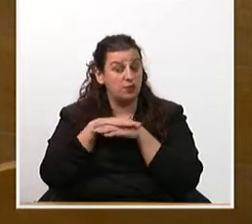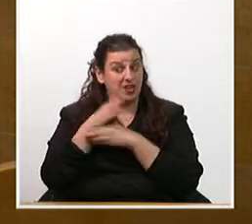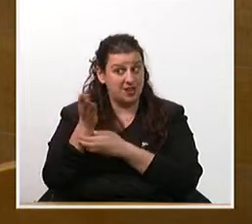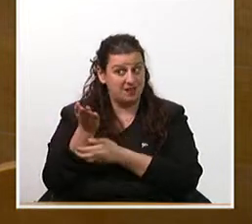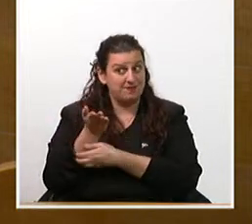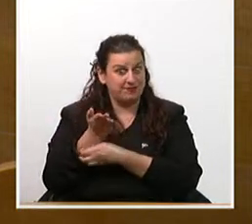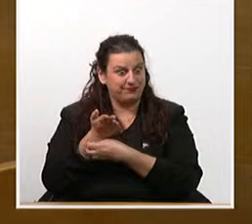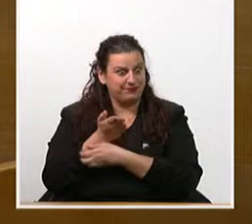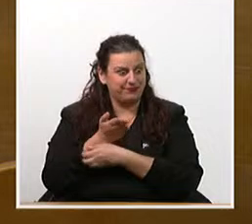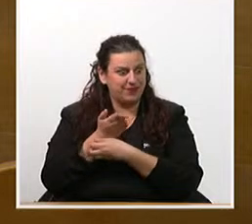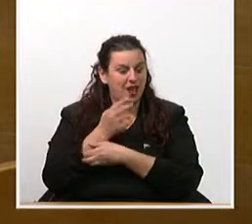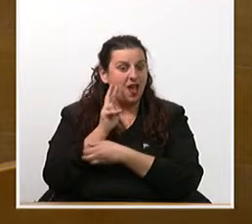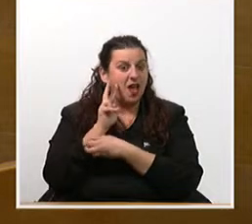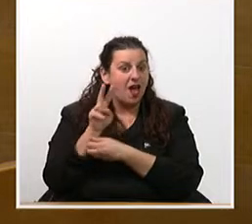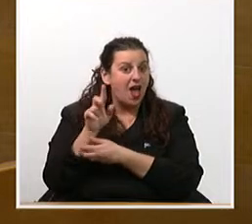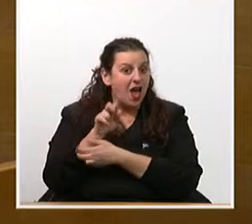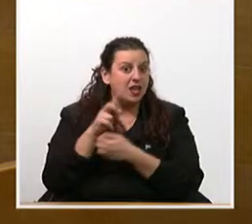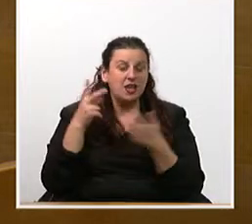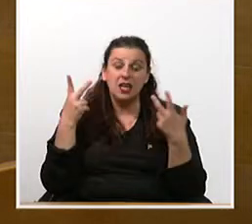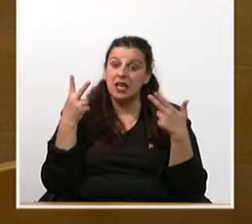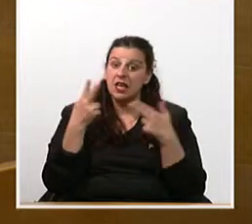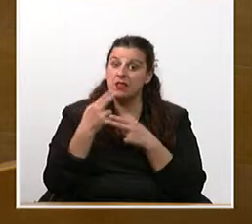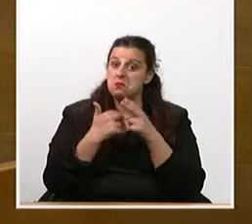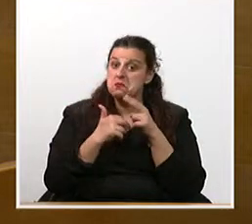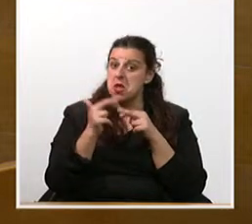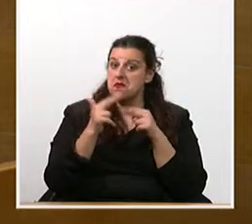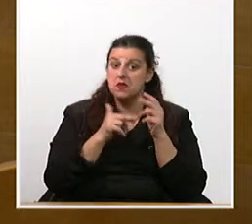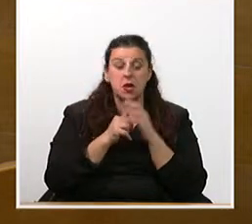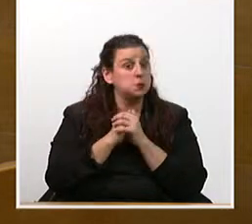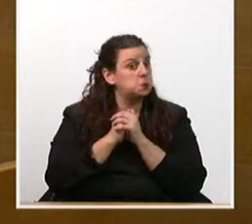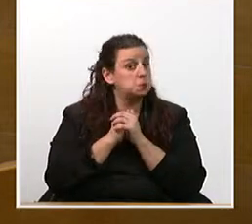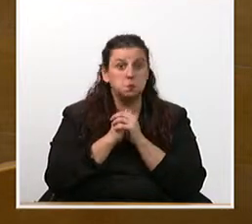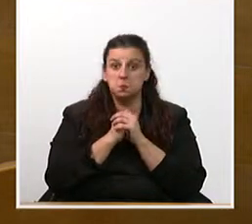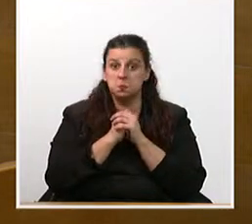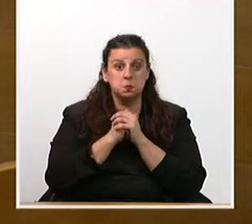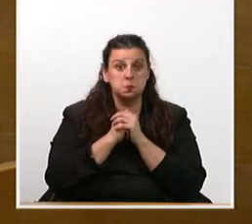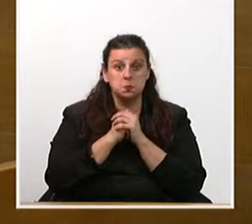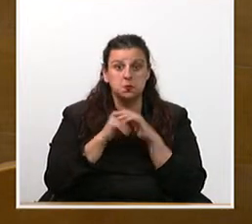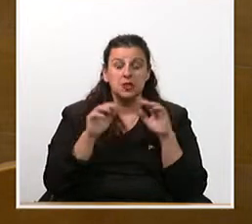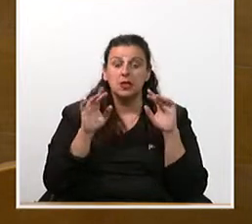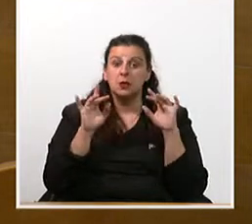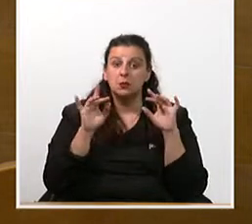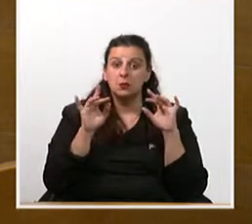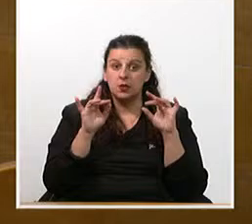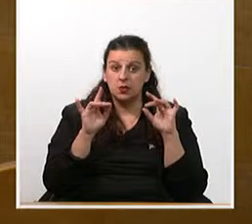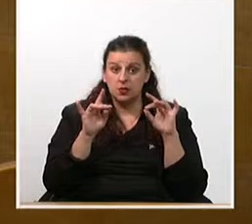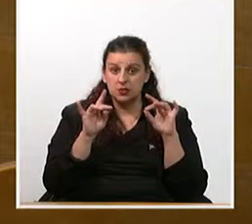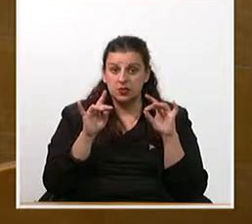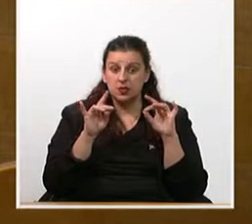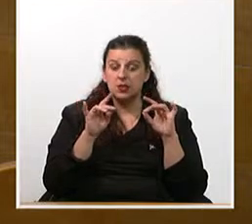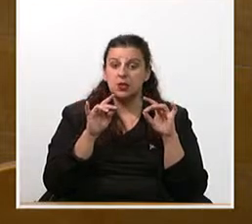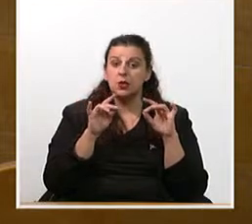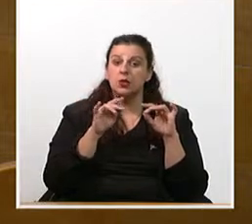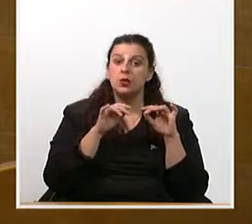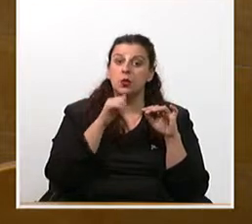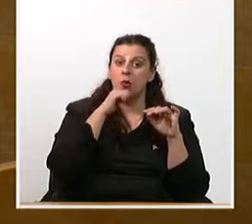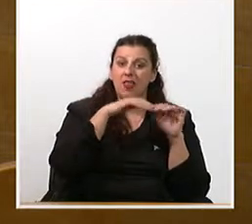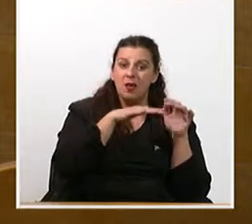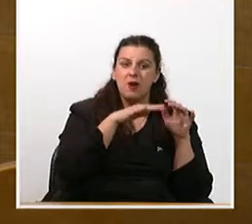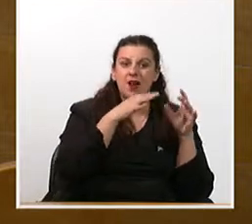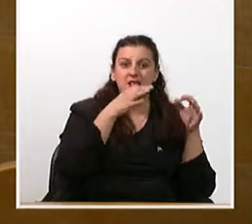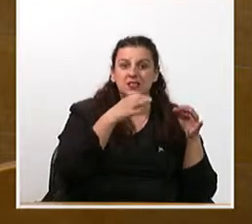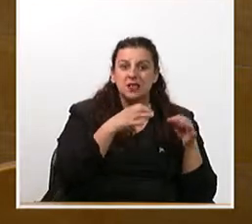no que una retada del edific verdad que no pero sí que es para el guardamar del segura No se